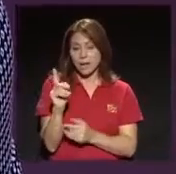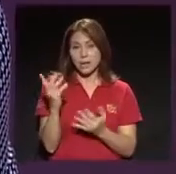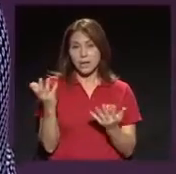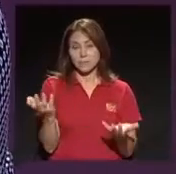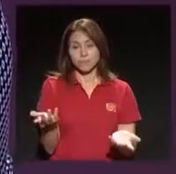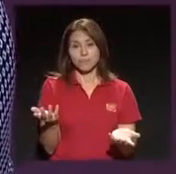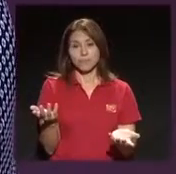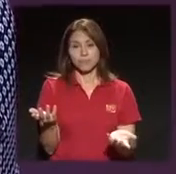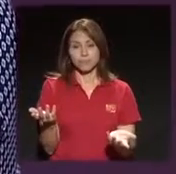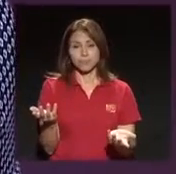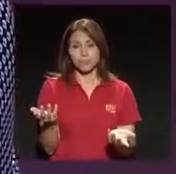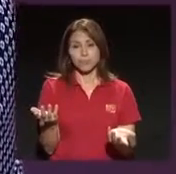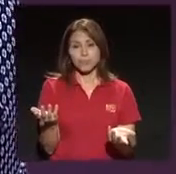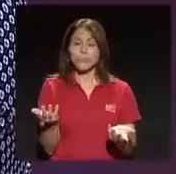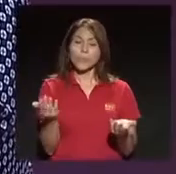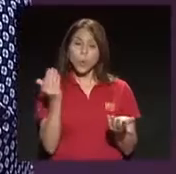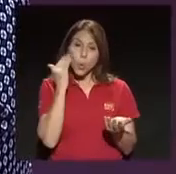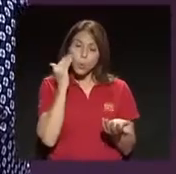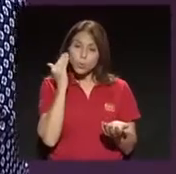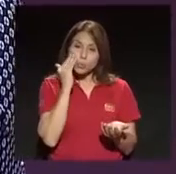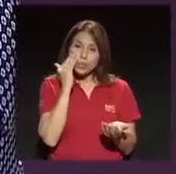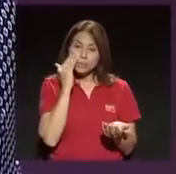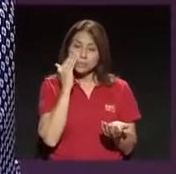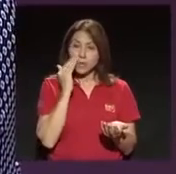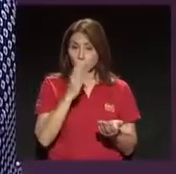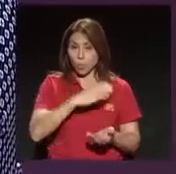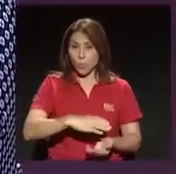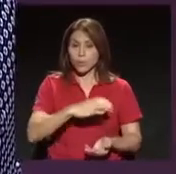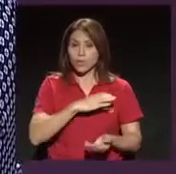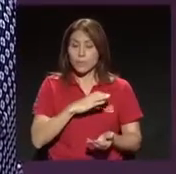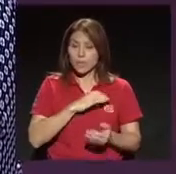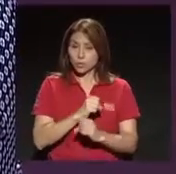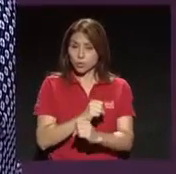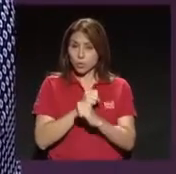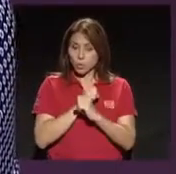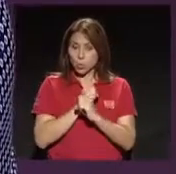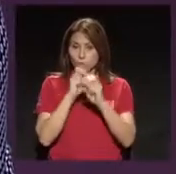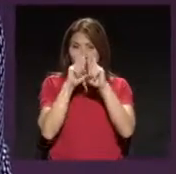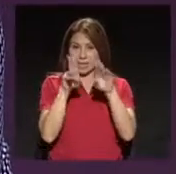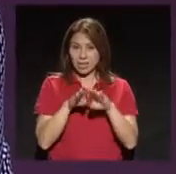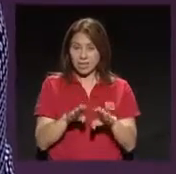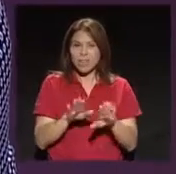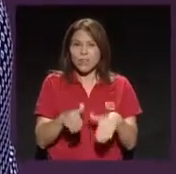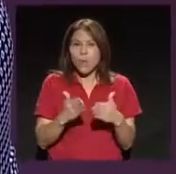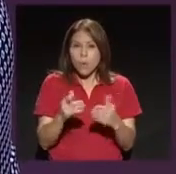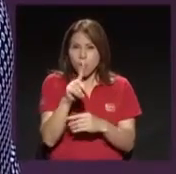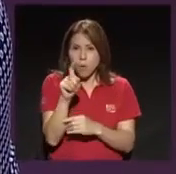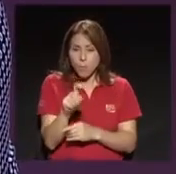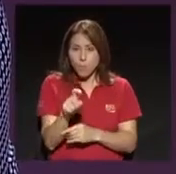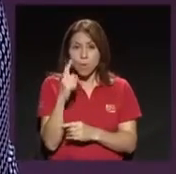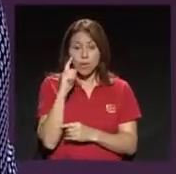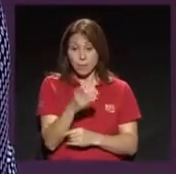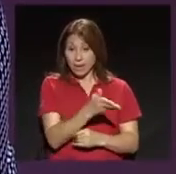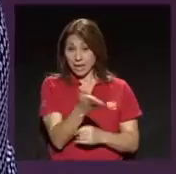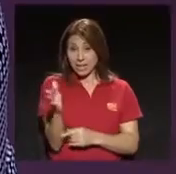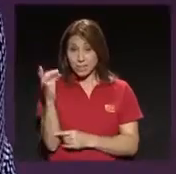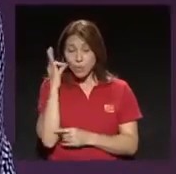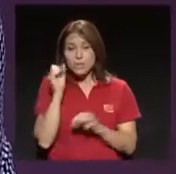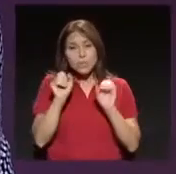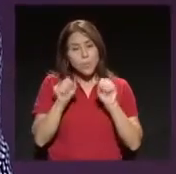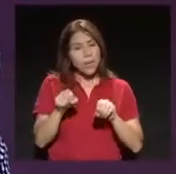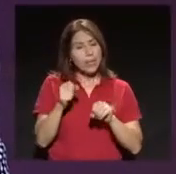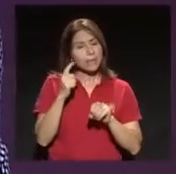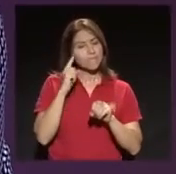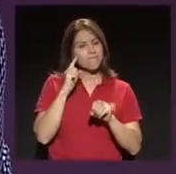lado, conocer cómo debe ser el comportamiento seguro en la red y para que ellas tengan las capacidades de